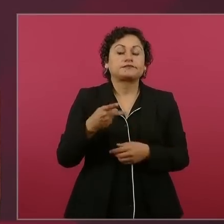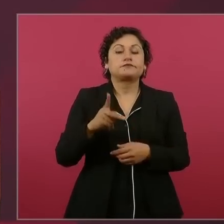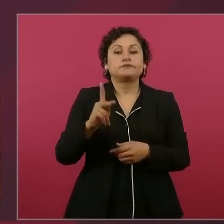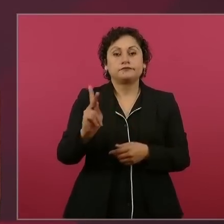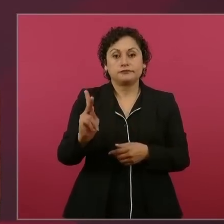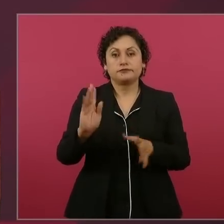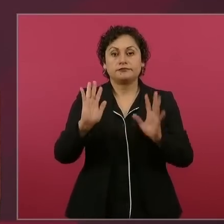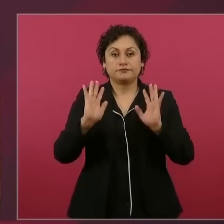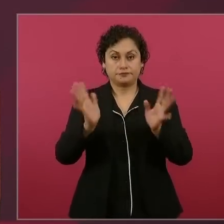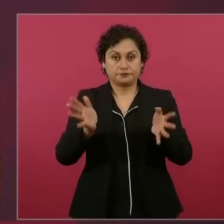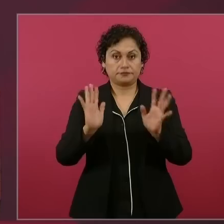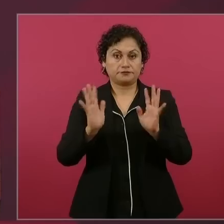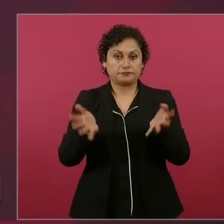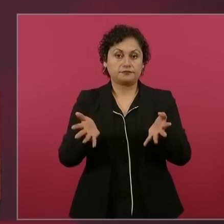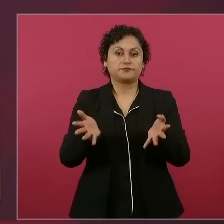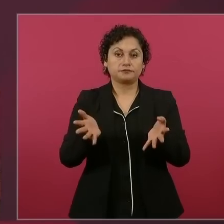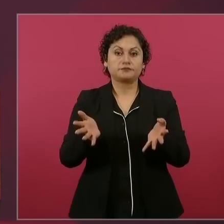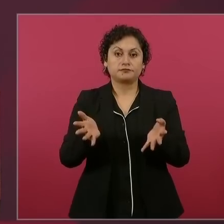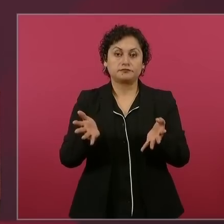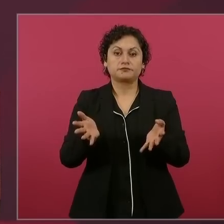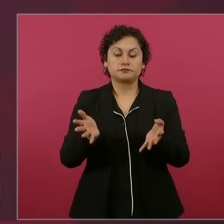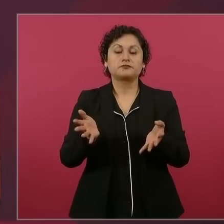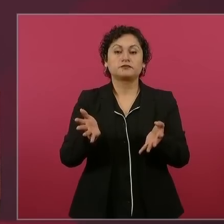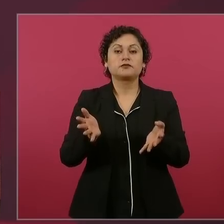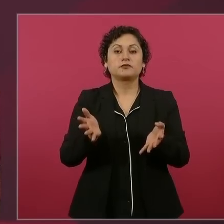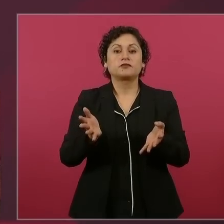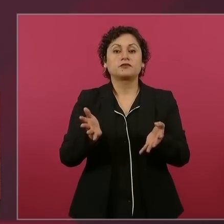se están entregando cada vez más